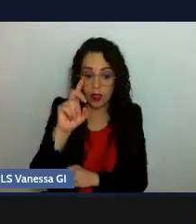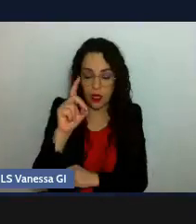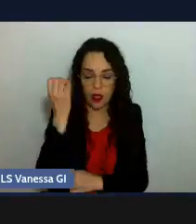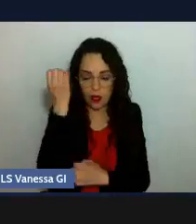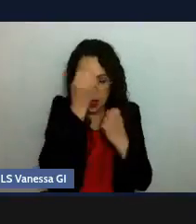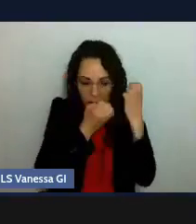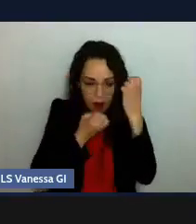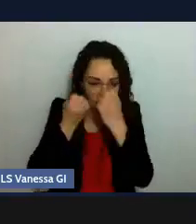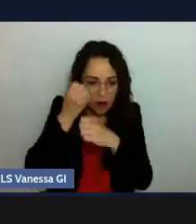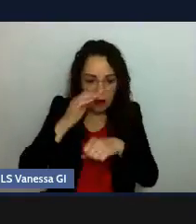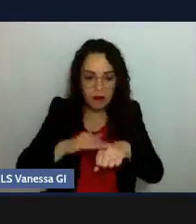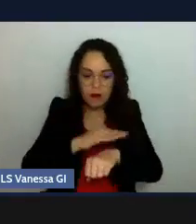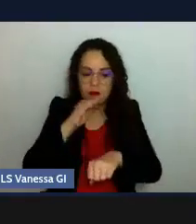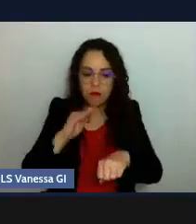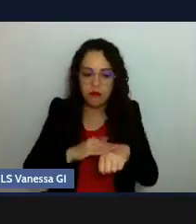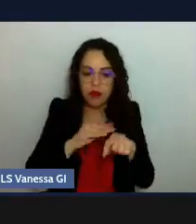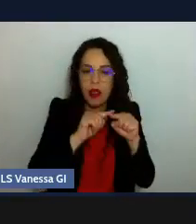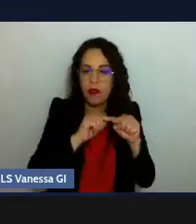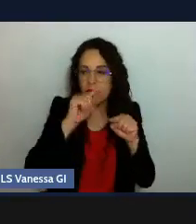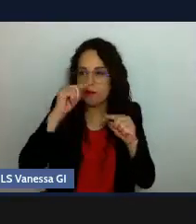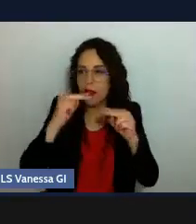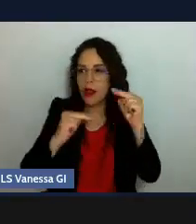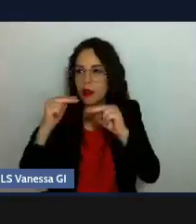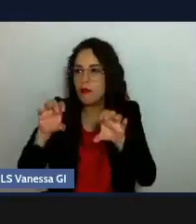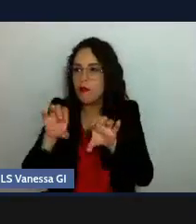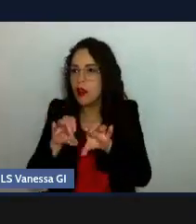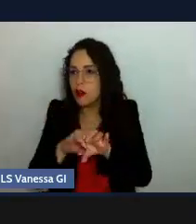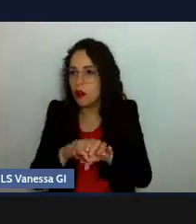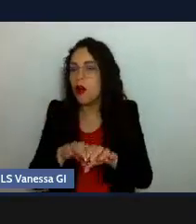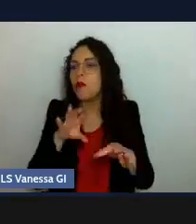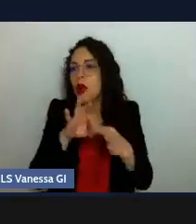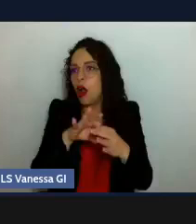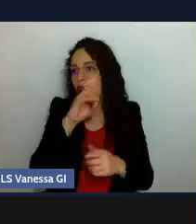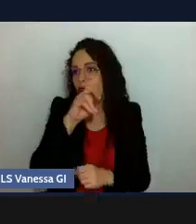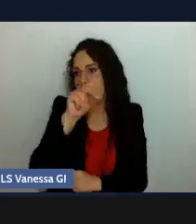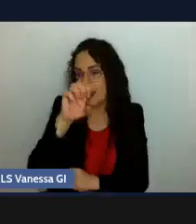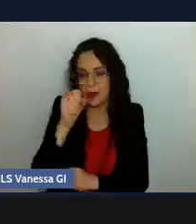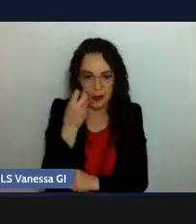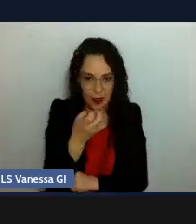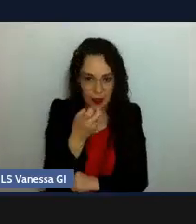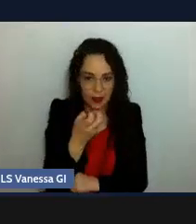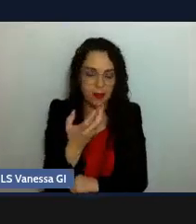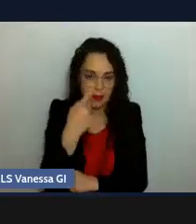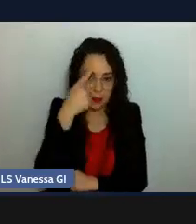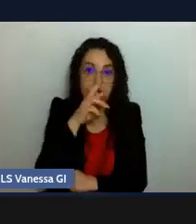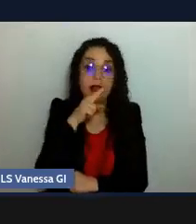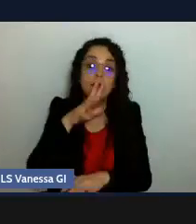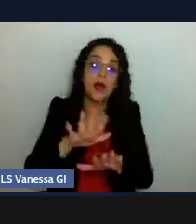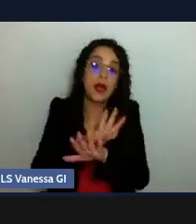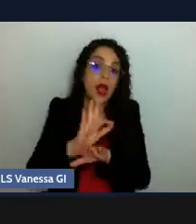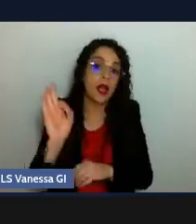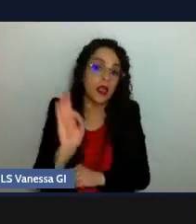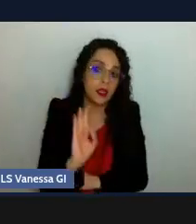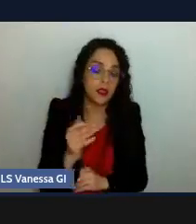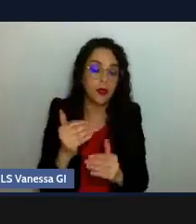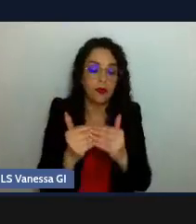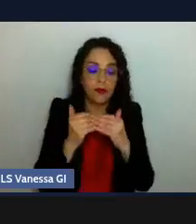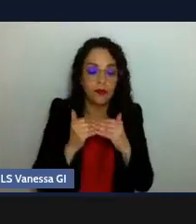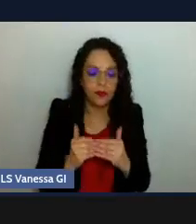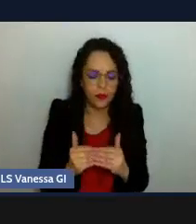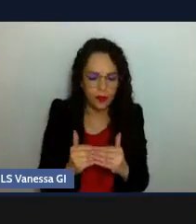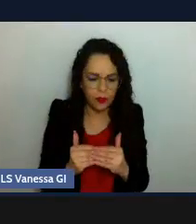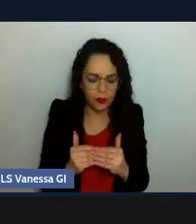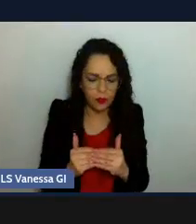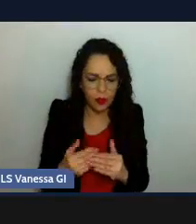También tenemos a nivel local, a nivel de la Ciudad de México, tenemos a la Procuraduría Social, que lleva la salud a tu unidad. Nosotros